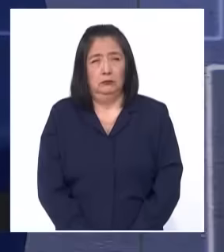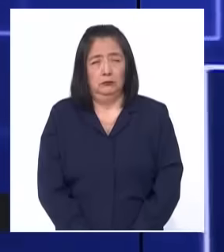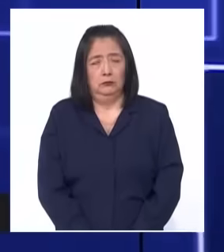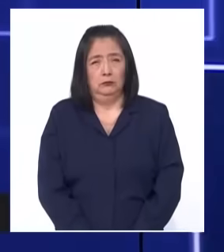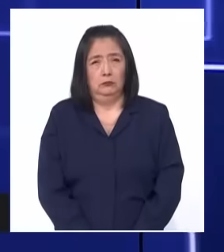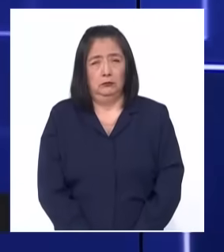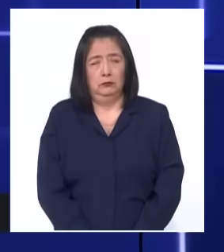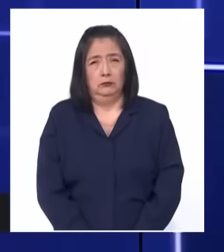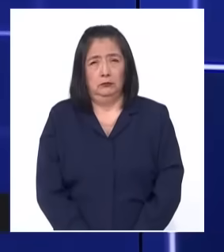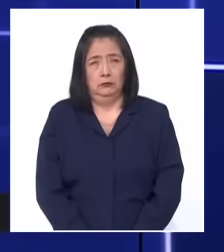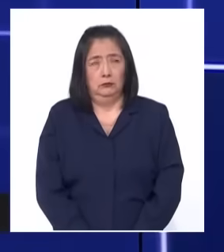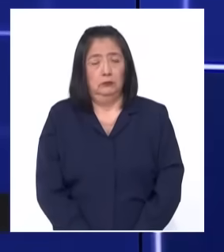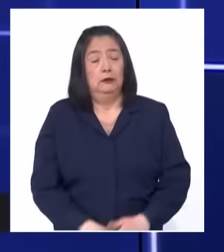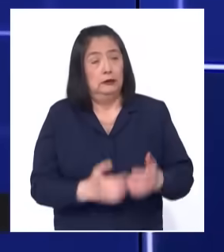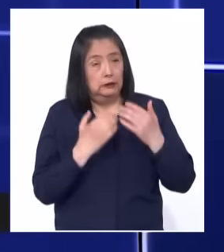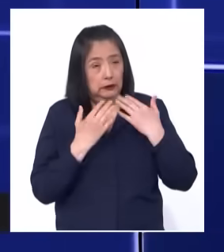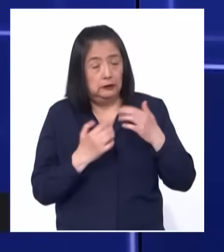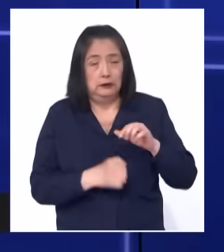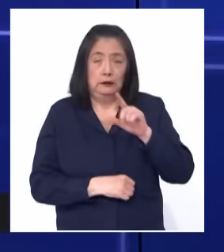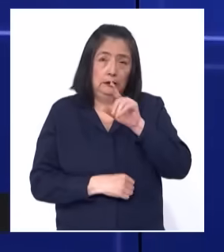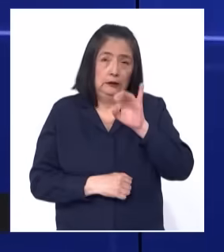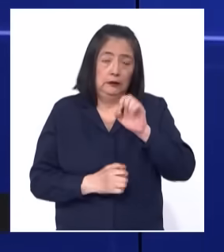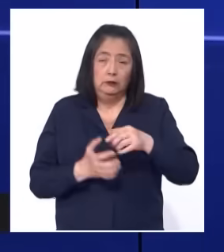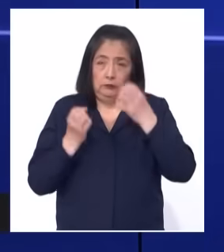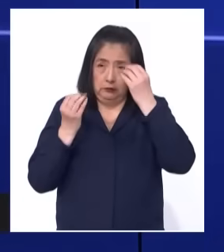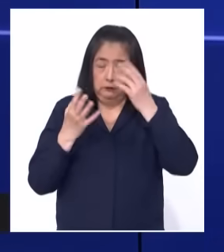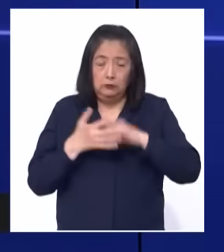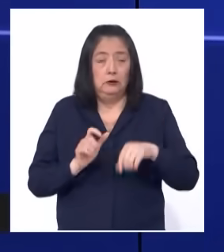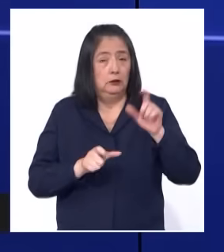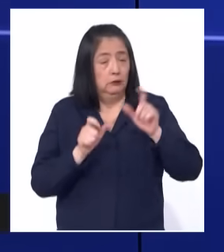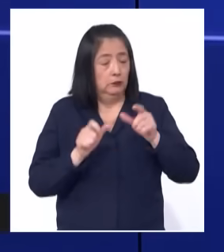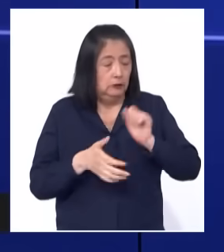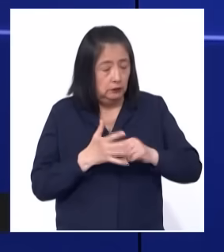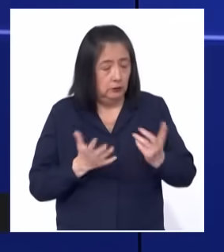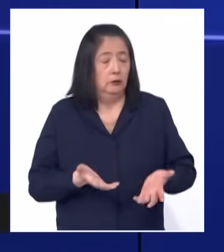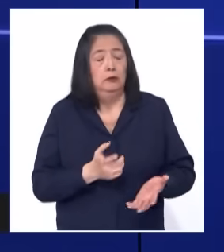Gracias a Leslie por esa información, a los vecinos por confiar en Latina Noticias.